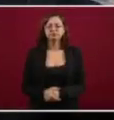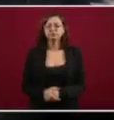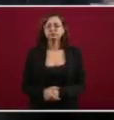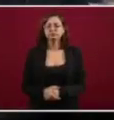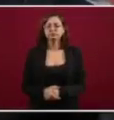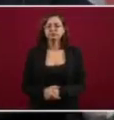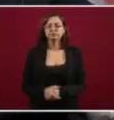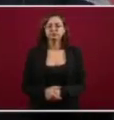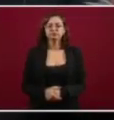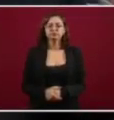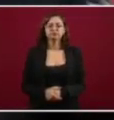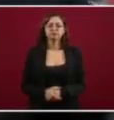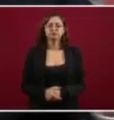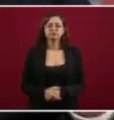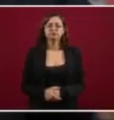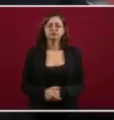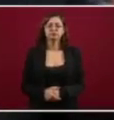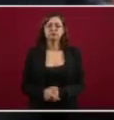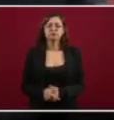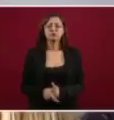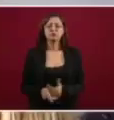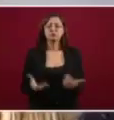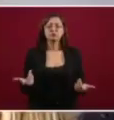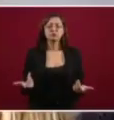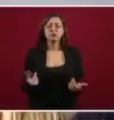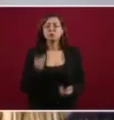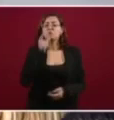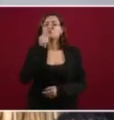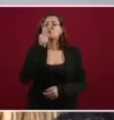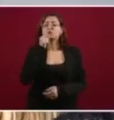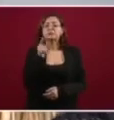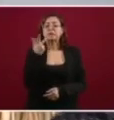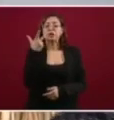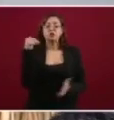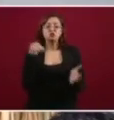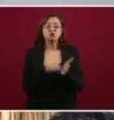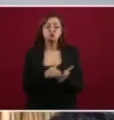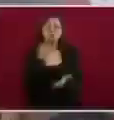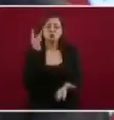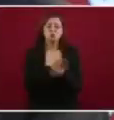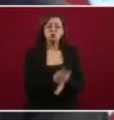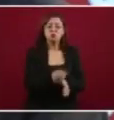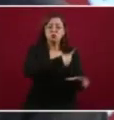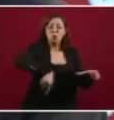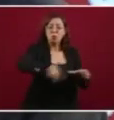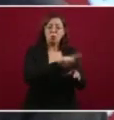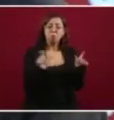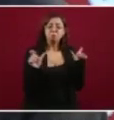tener una guardia de 8,000 elementos para que los cuiden.